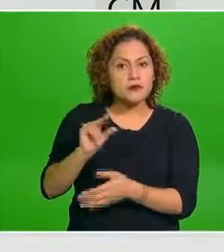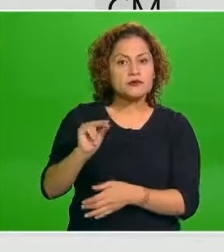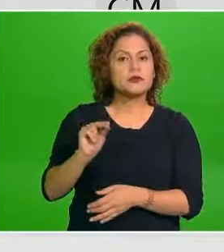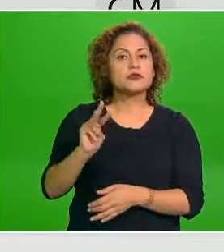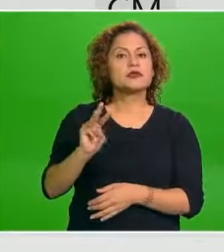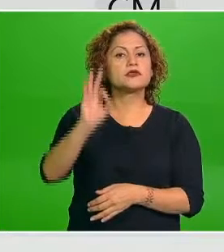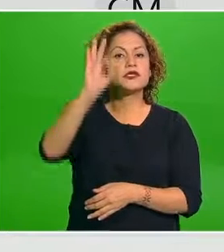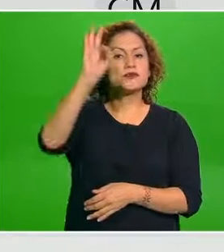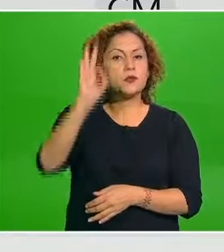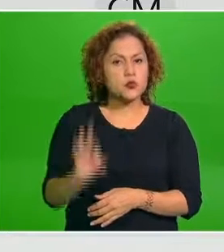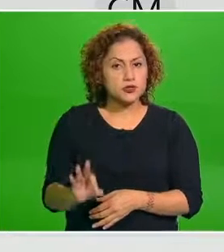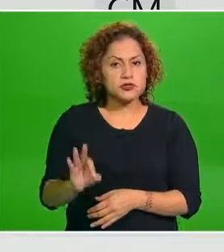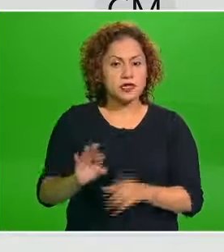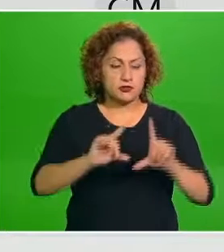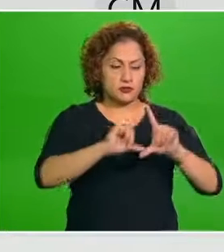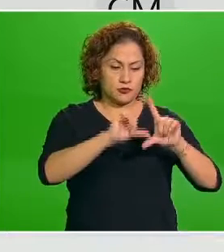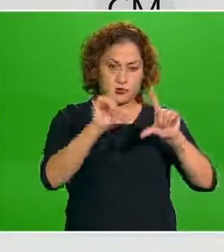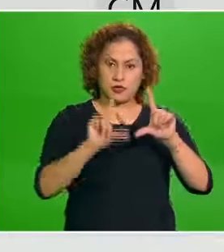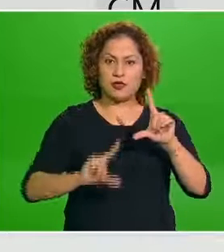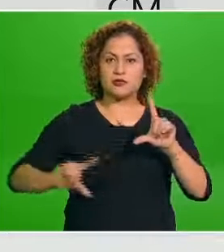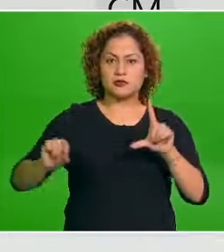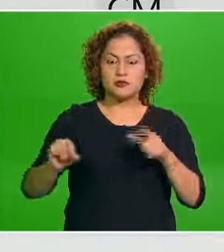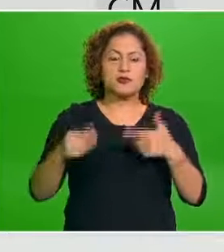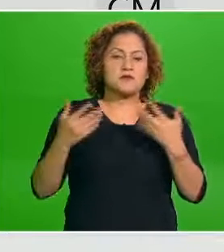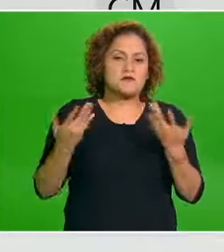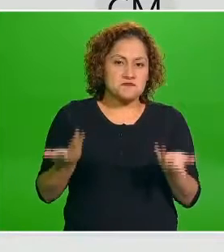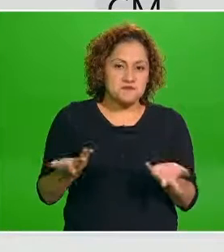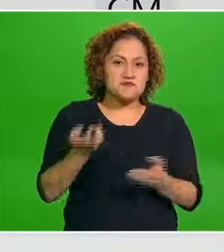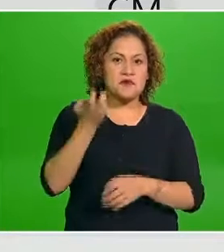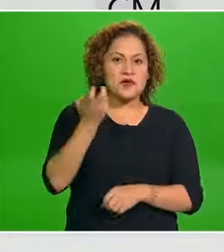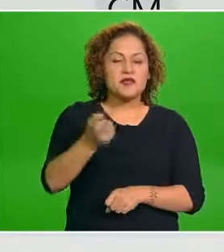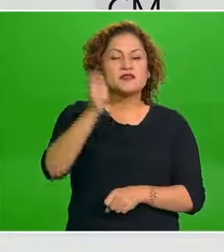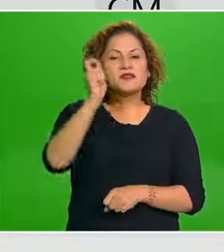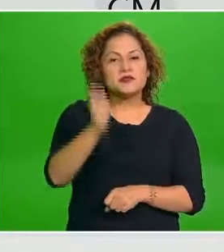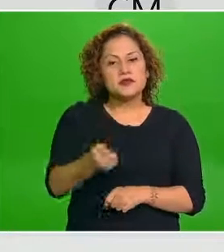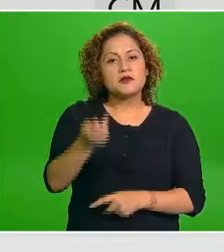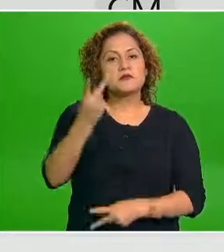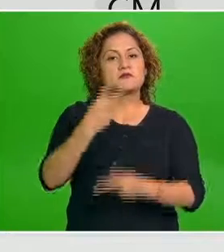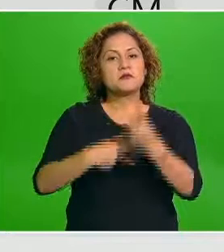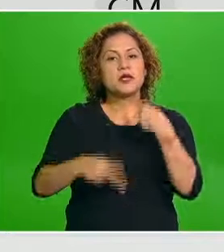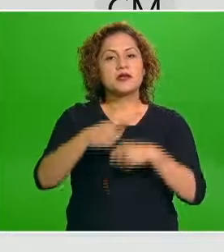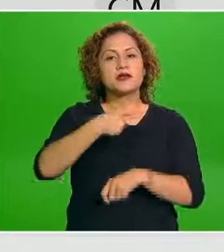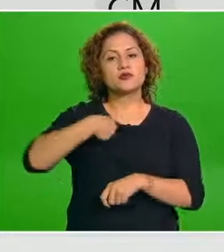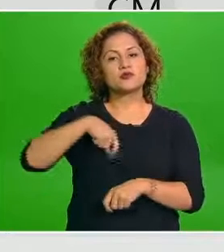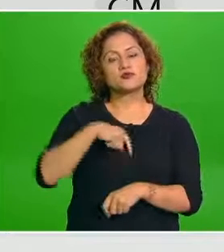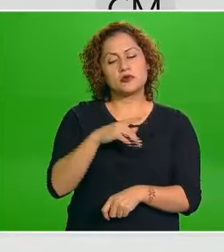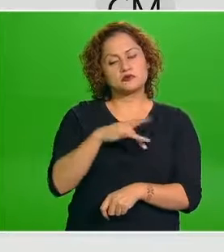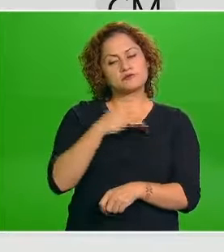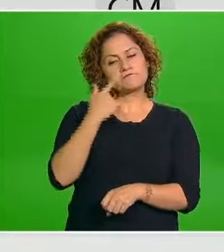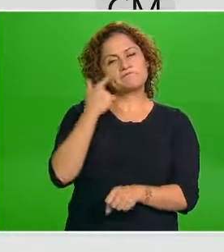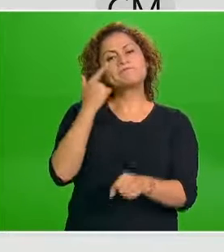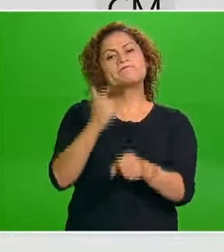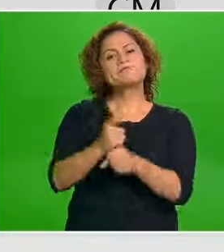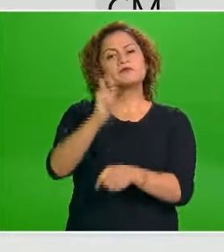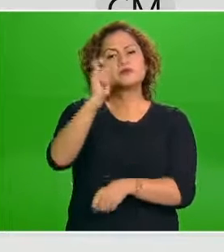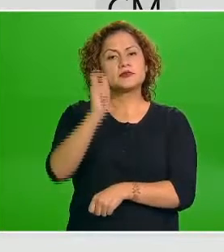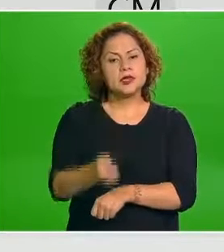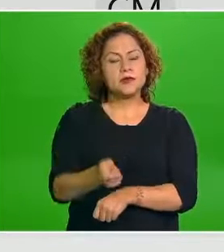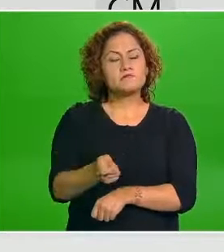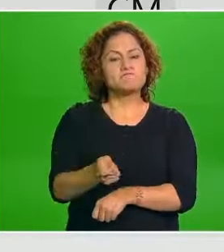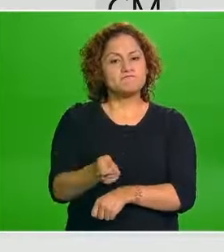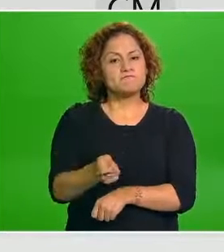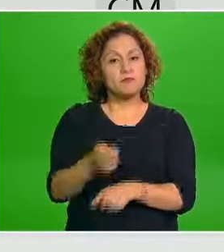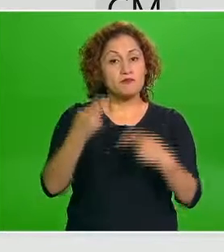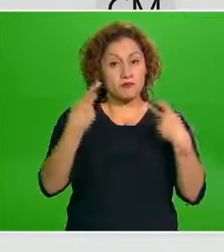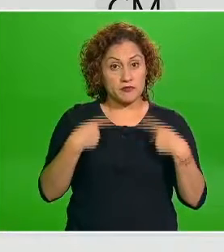83% de la ocupación nacional y entonces esto podría hacer que podamos inferir en un momento dado que la población, aunque